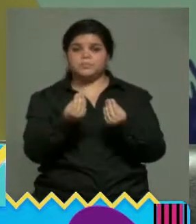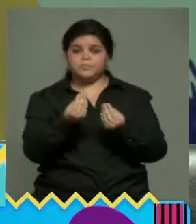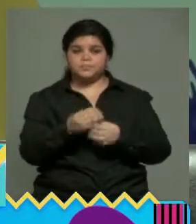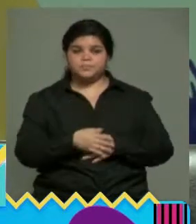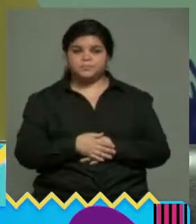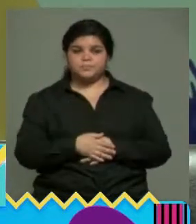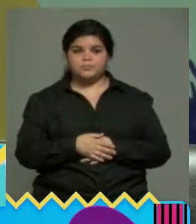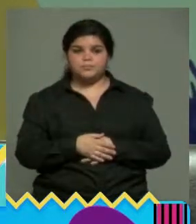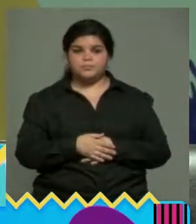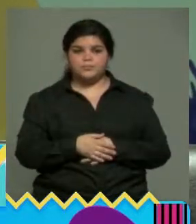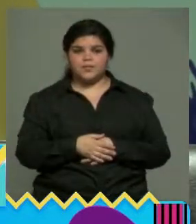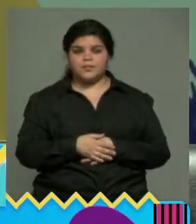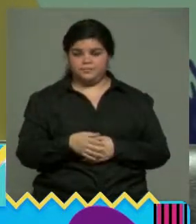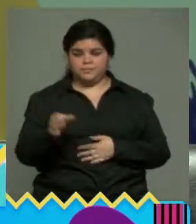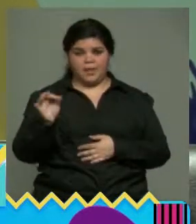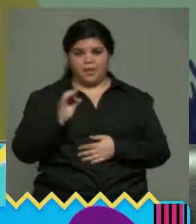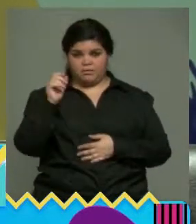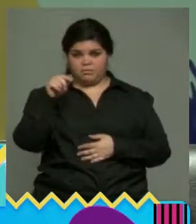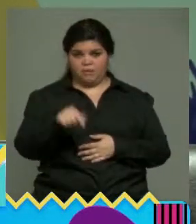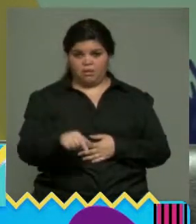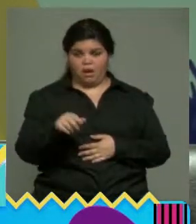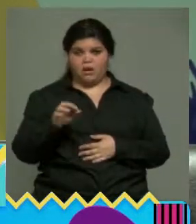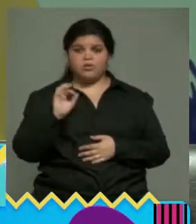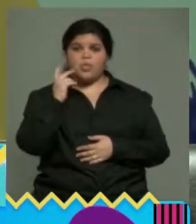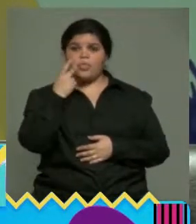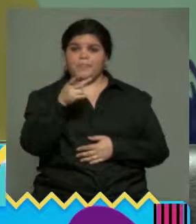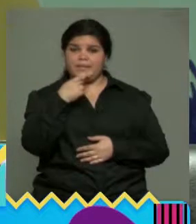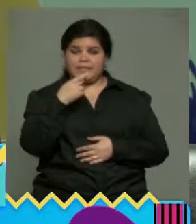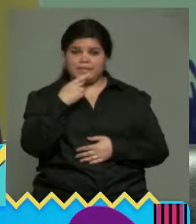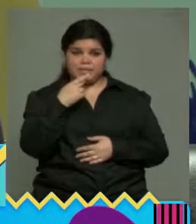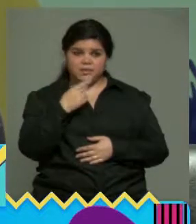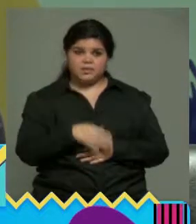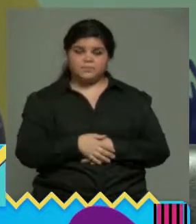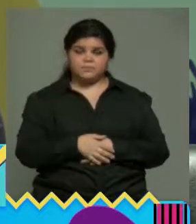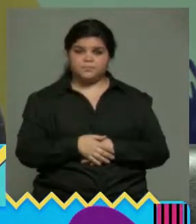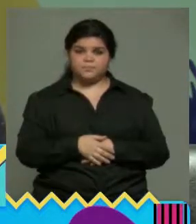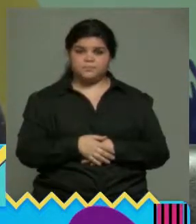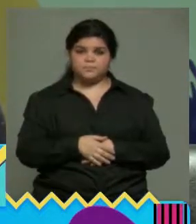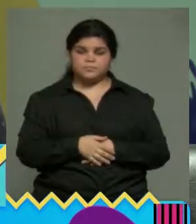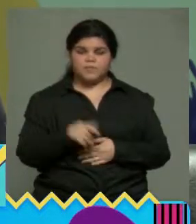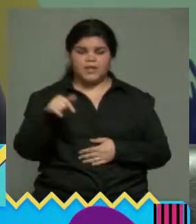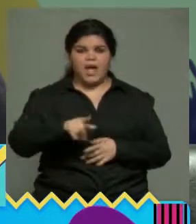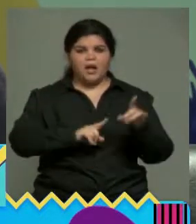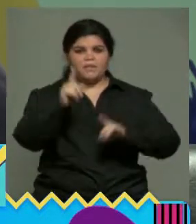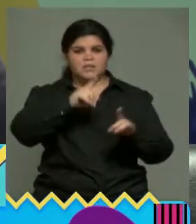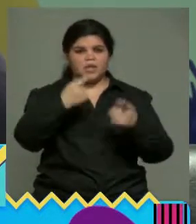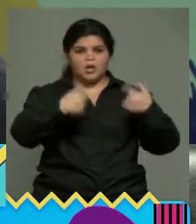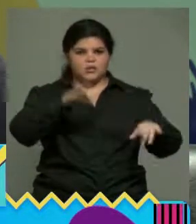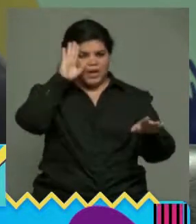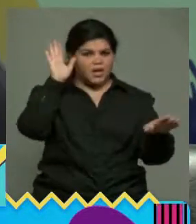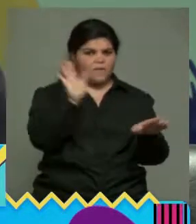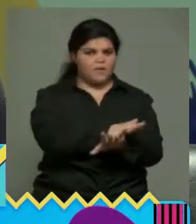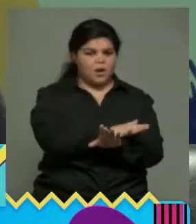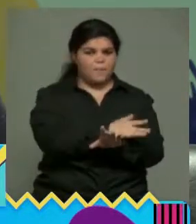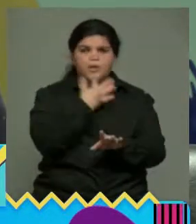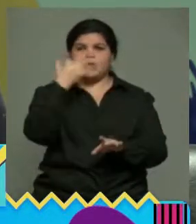con un intento que hubo este año de simplificar, yo entiendo que de un modo equivocado, una situación real que nos encontramos todas